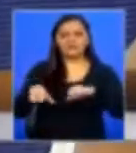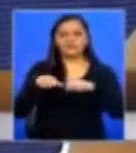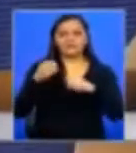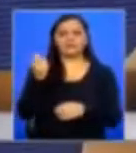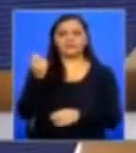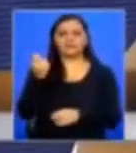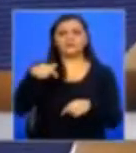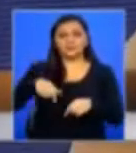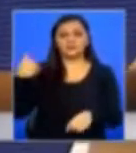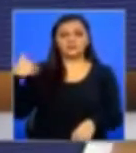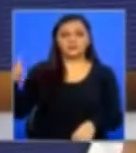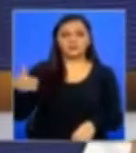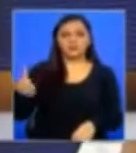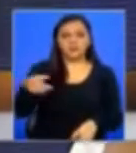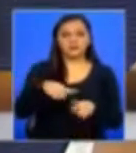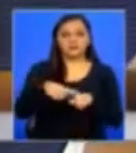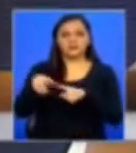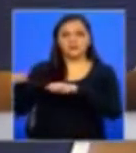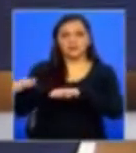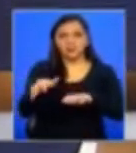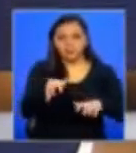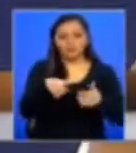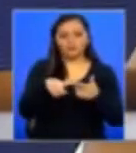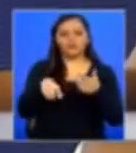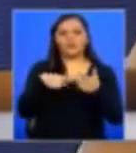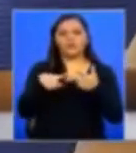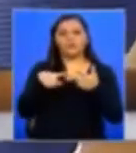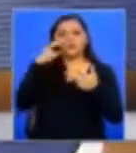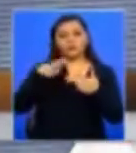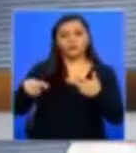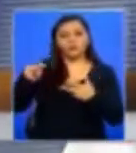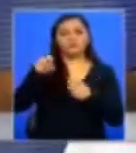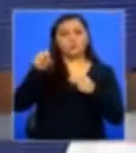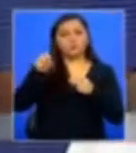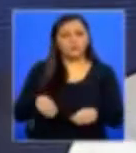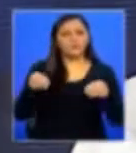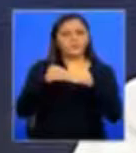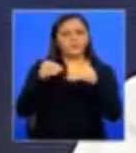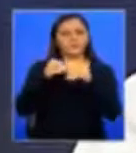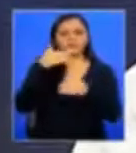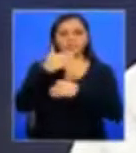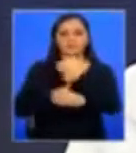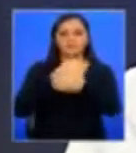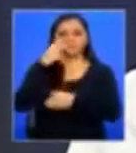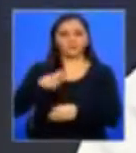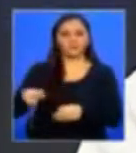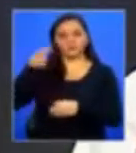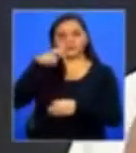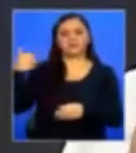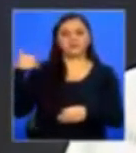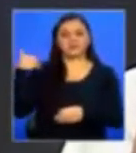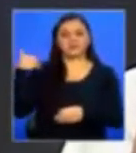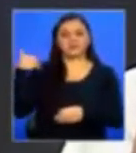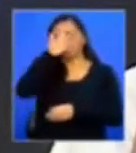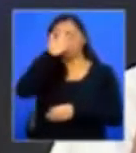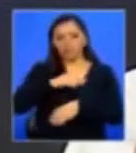Aquí hay pesca, aquí hay agricultura, aquí hay turismo, pero se puede hacer mucho más en cuanto a turismo. Tienen muchas bellezas